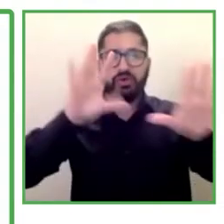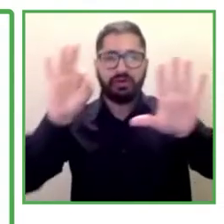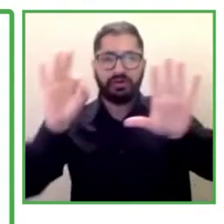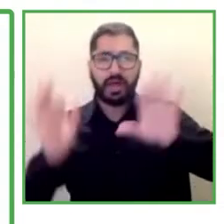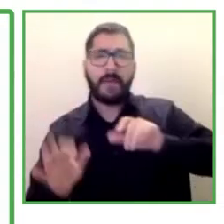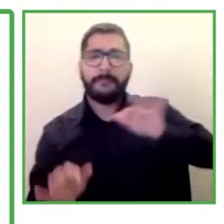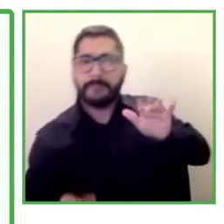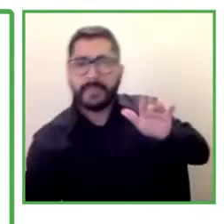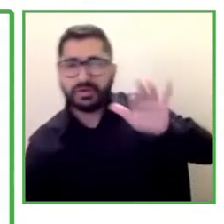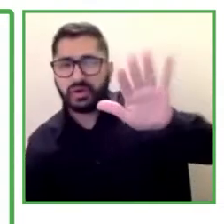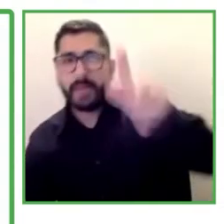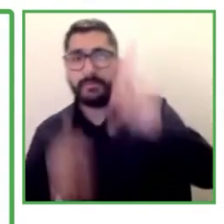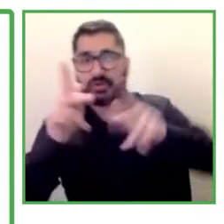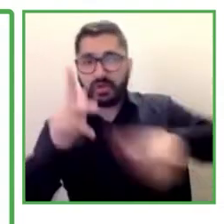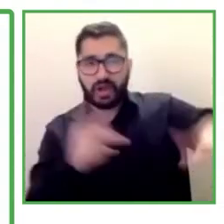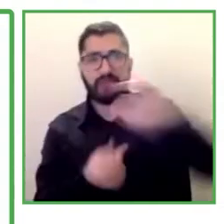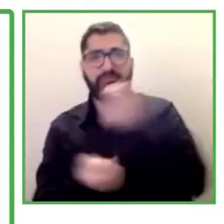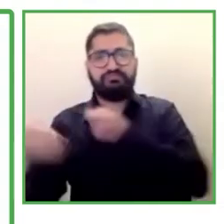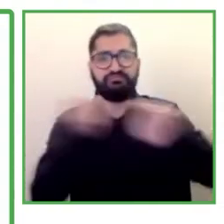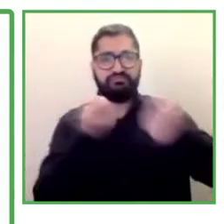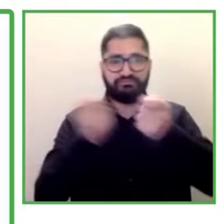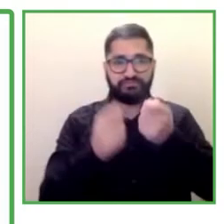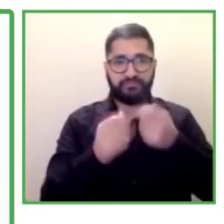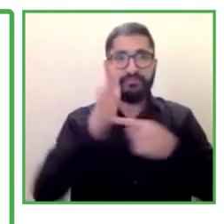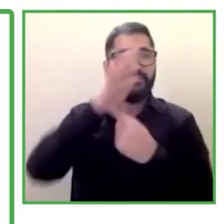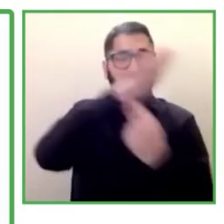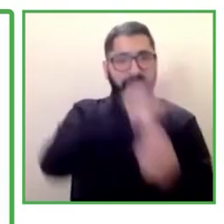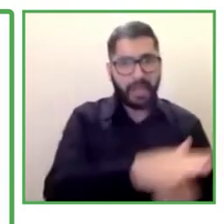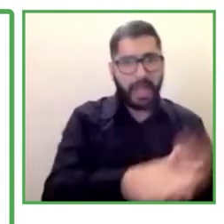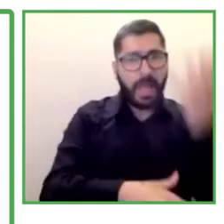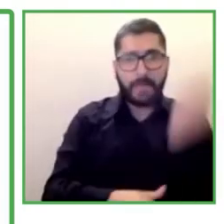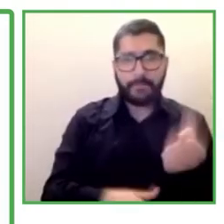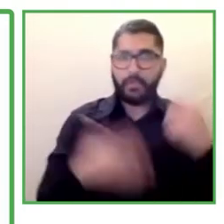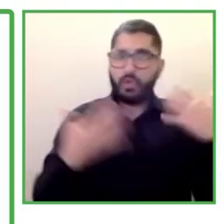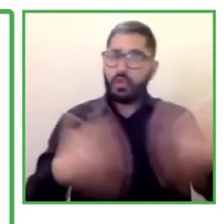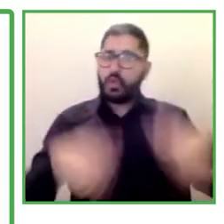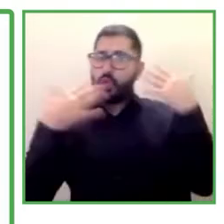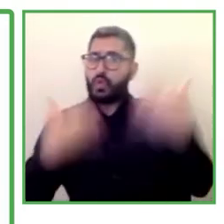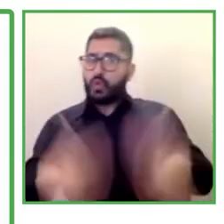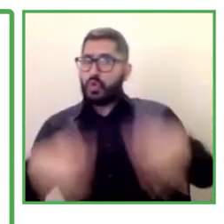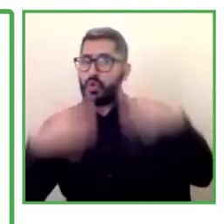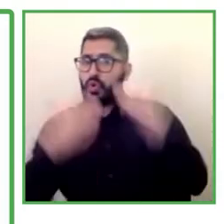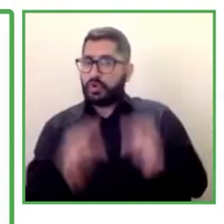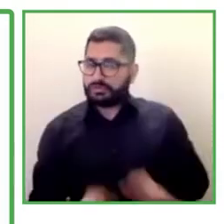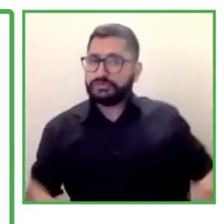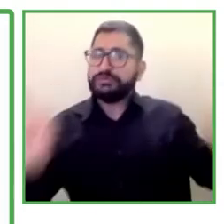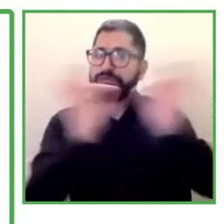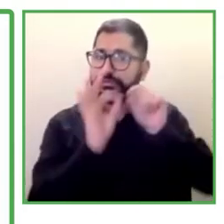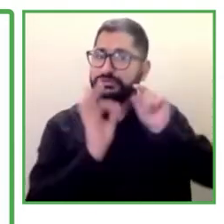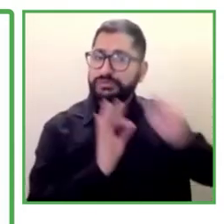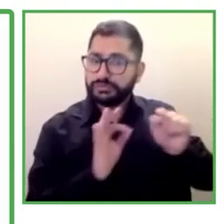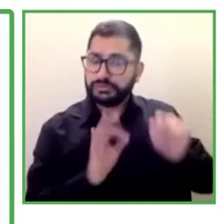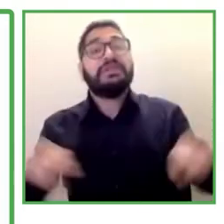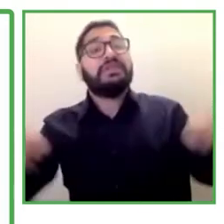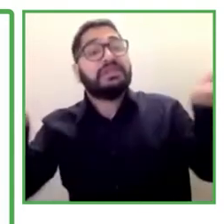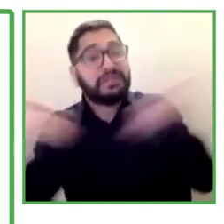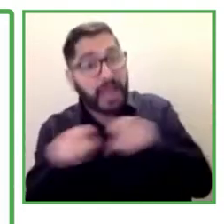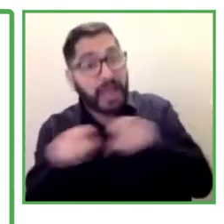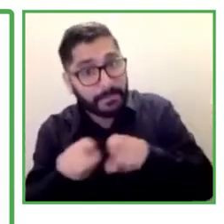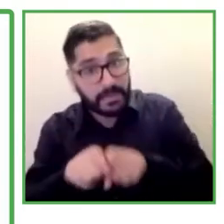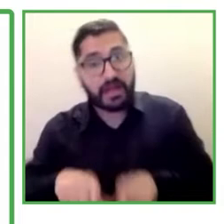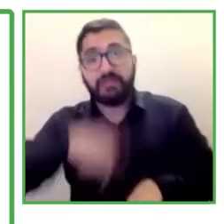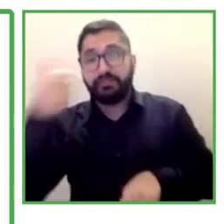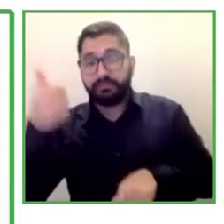son muy significativos, pero más significativos son los beneficios que puede generar el